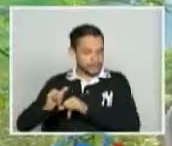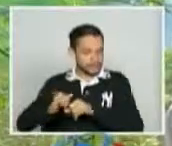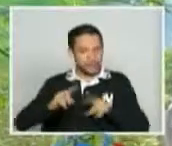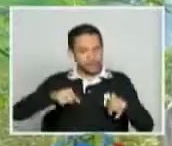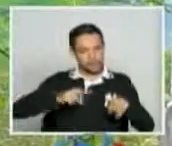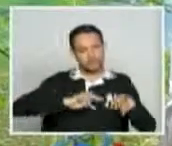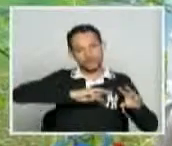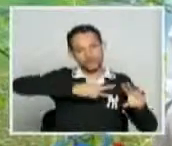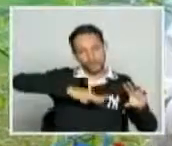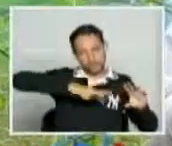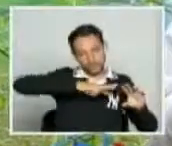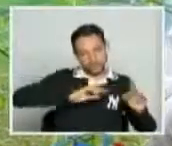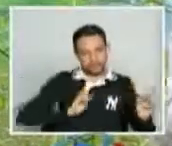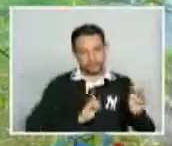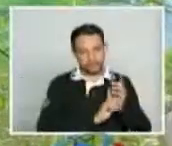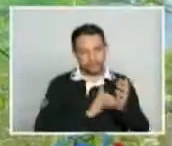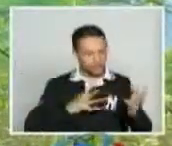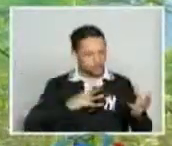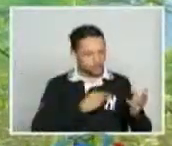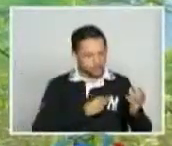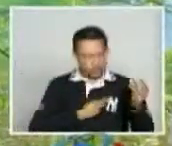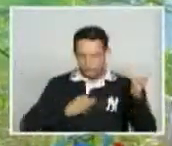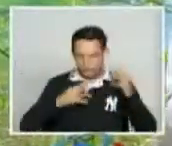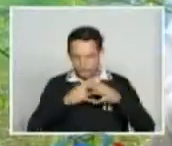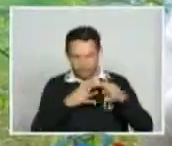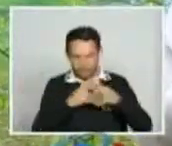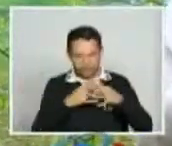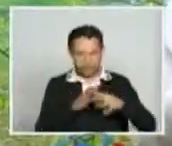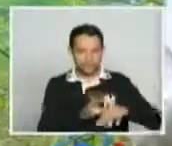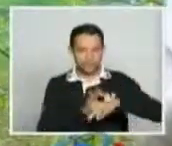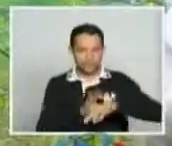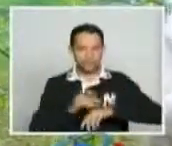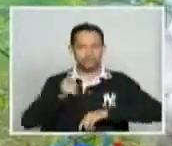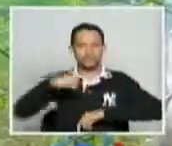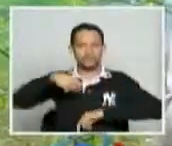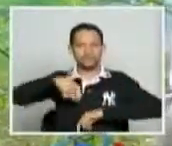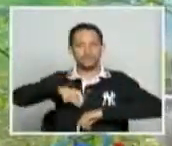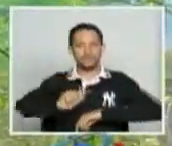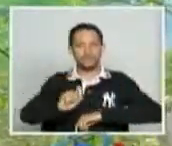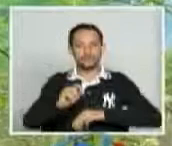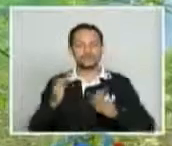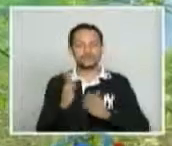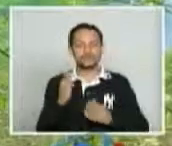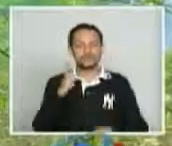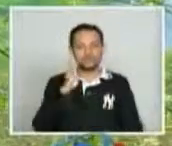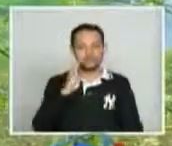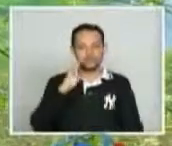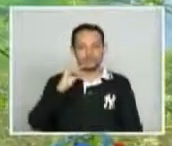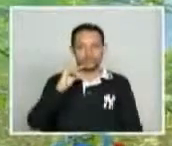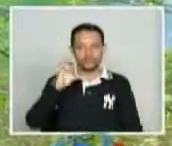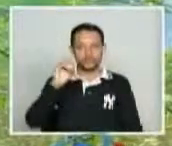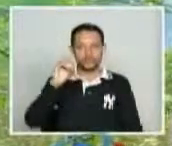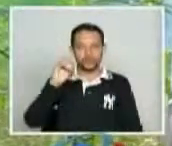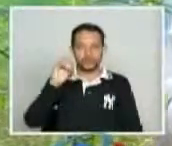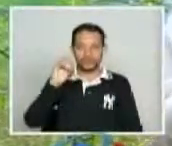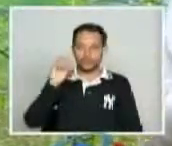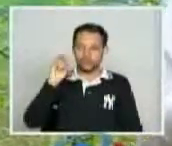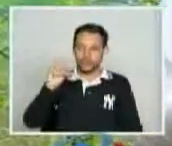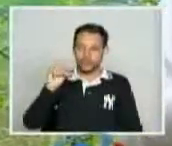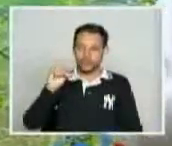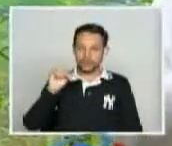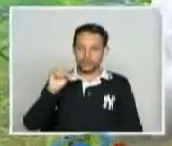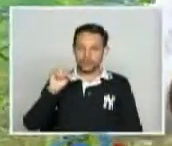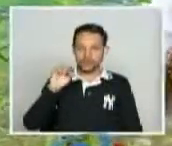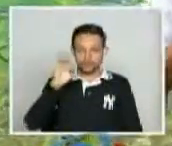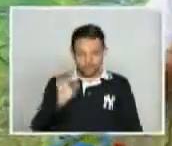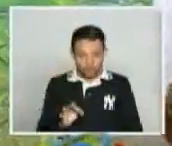Dos Quebradas. Y tratamos de tener todo ese apoyo. Próximamente también estamos en Bioden, en Cali y en Bogotá, en Luz y